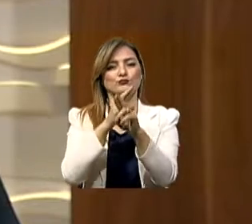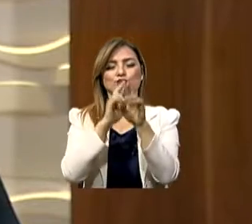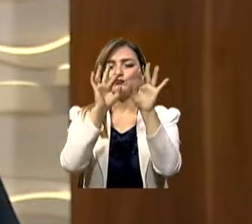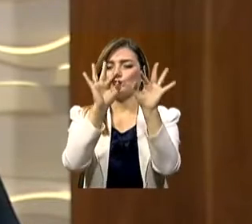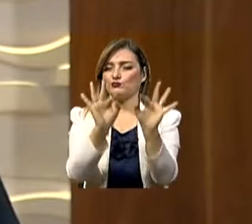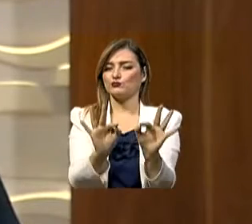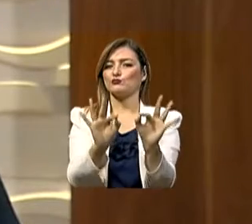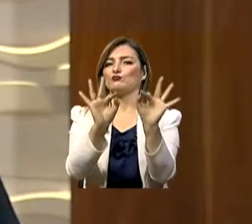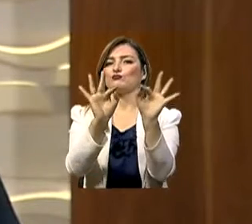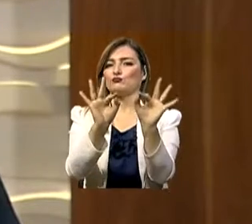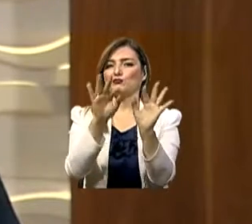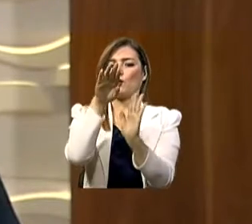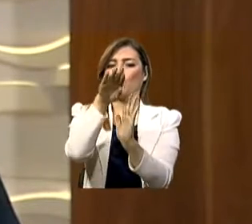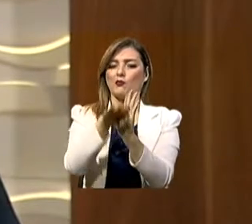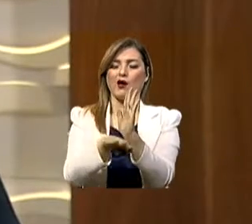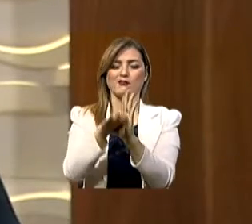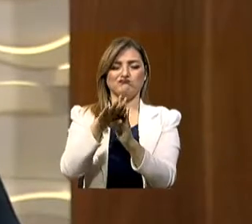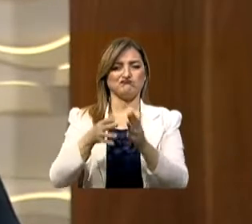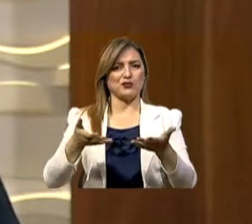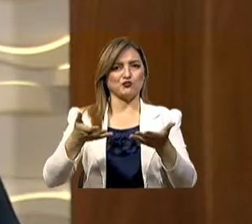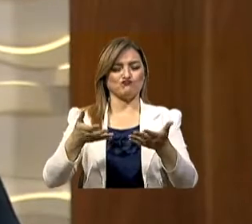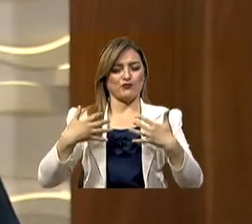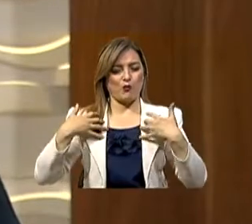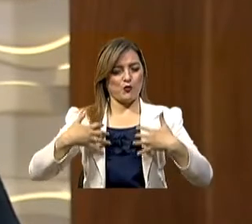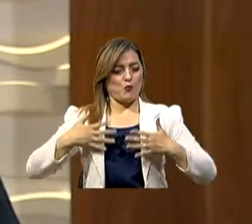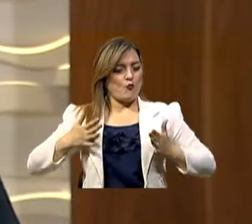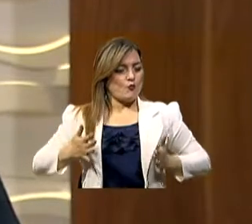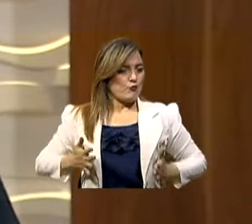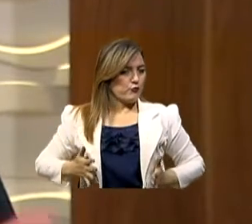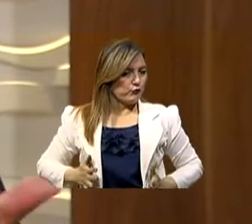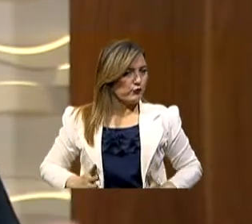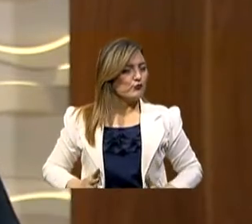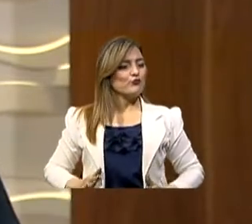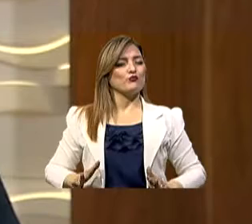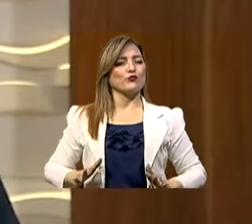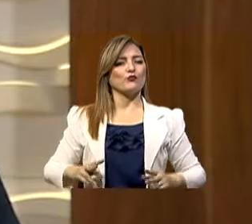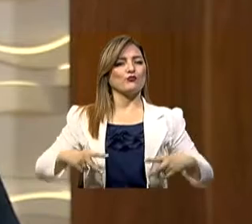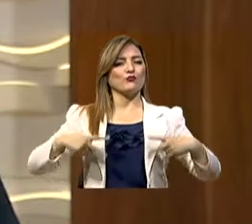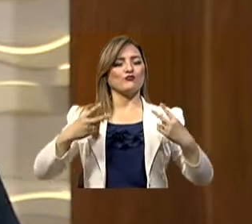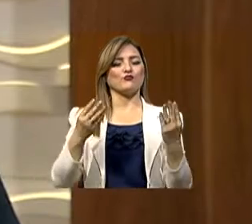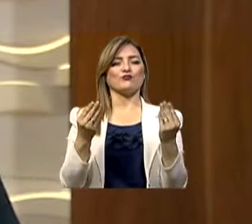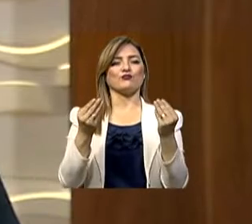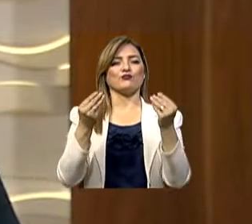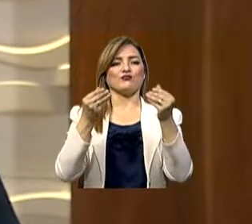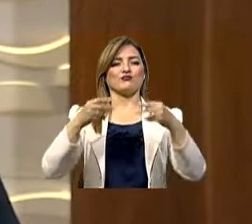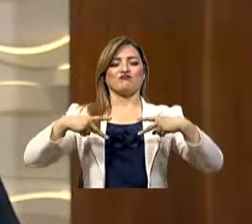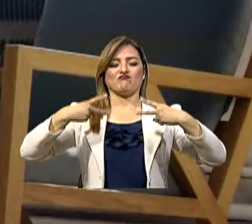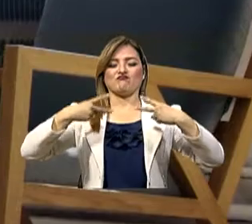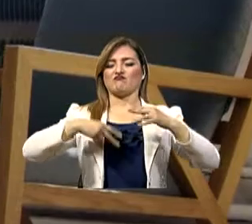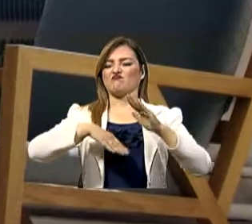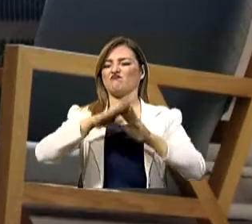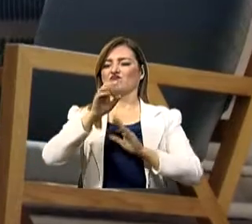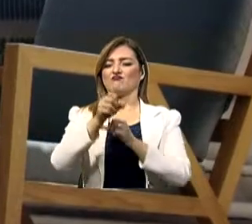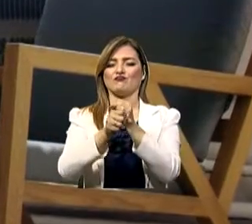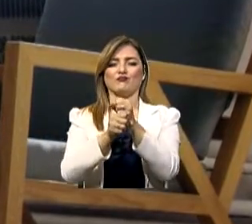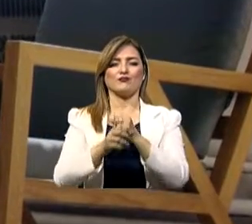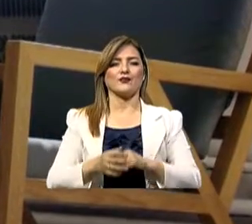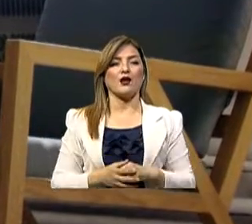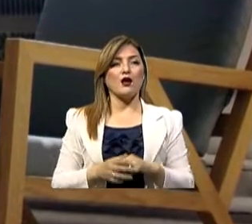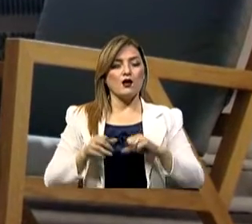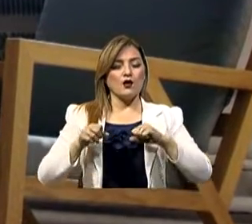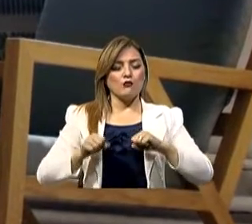en la baja de peso y con ello la mejoría en la calidad y cantidad de vida del paciente la obesidad